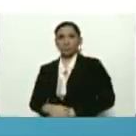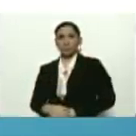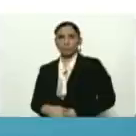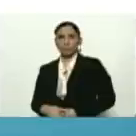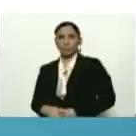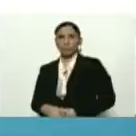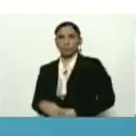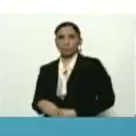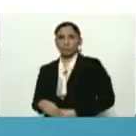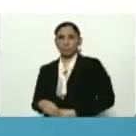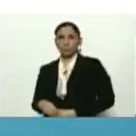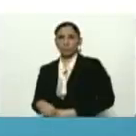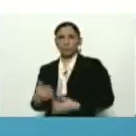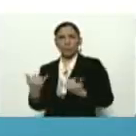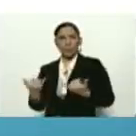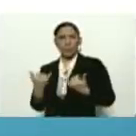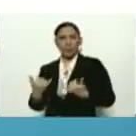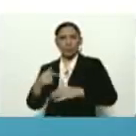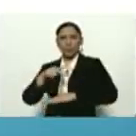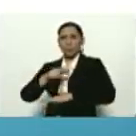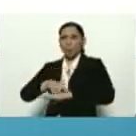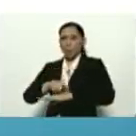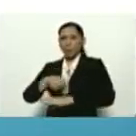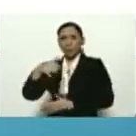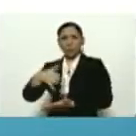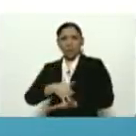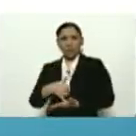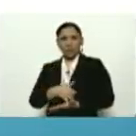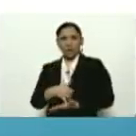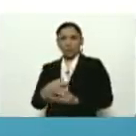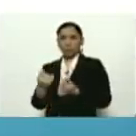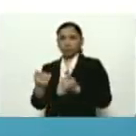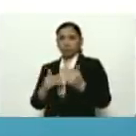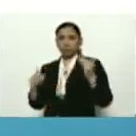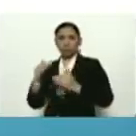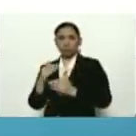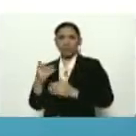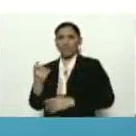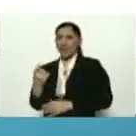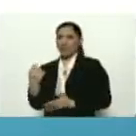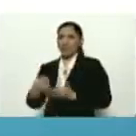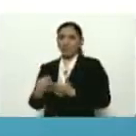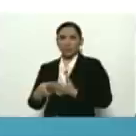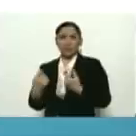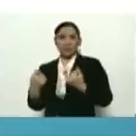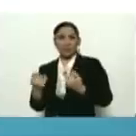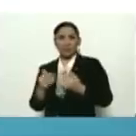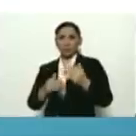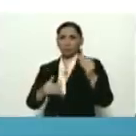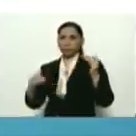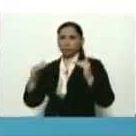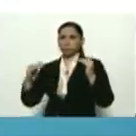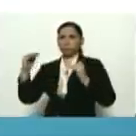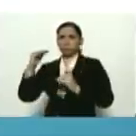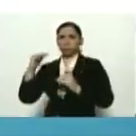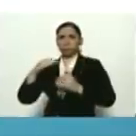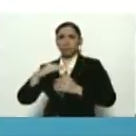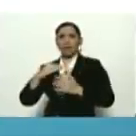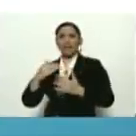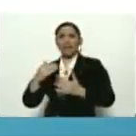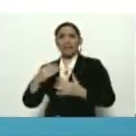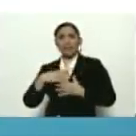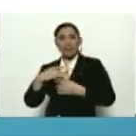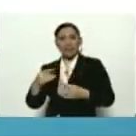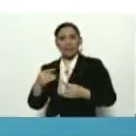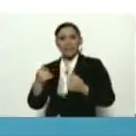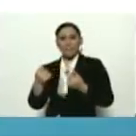en un momento muy delicado en la región porque hay un mayor endeudamiento y crecientes pagos de interés a la deuda.